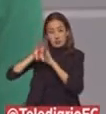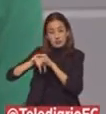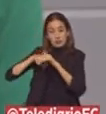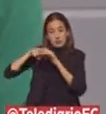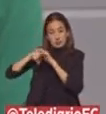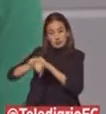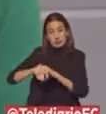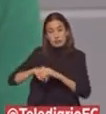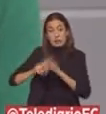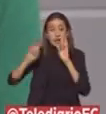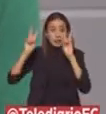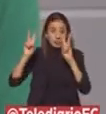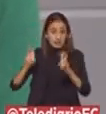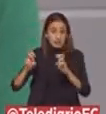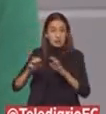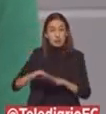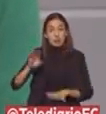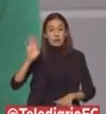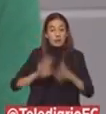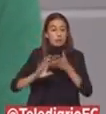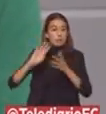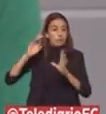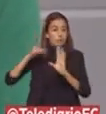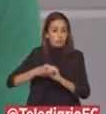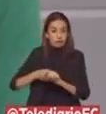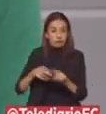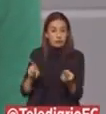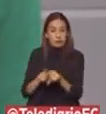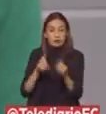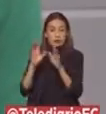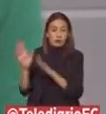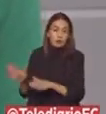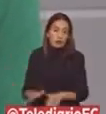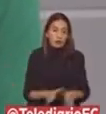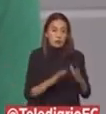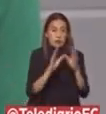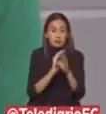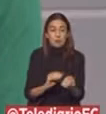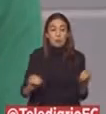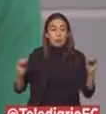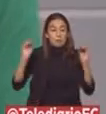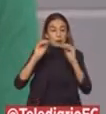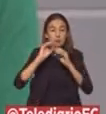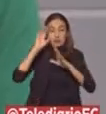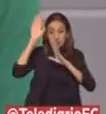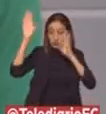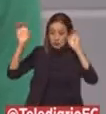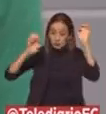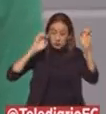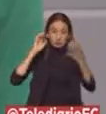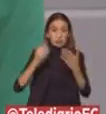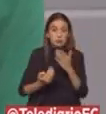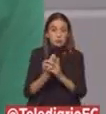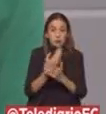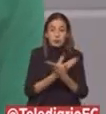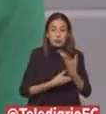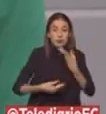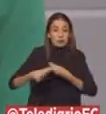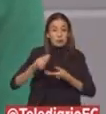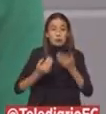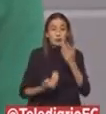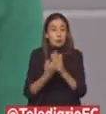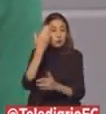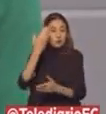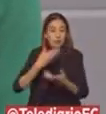tomando en cuenta que se está apostando ya como uno de los sectores estratégicos en los cuales se van a abrir inversiones y se piensa que